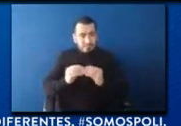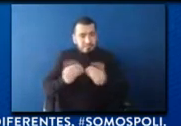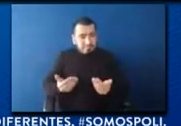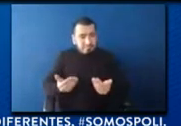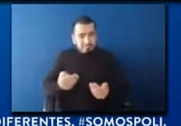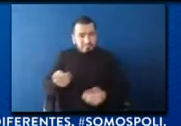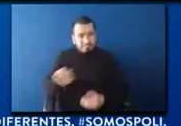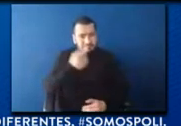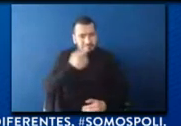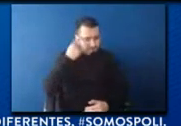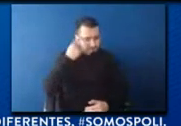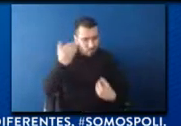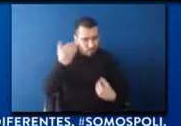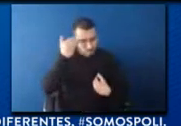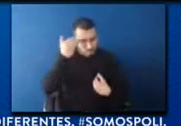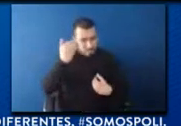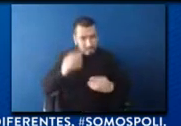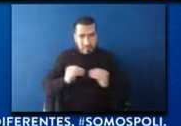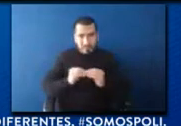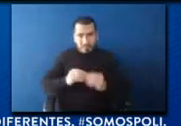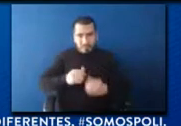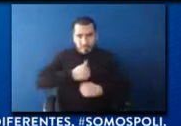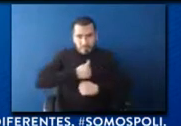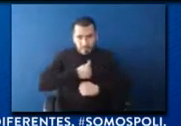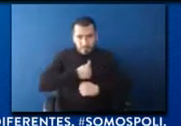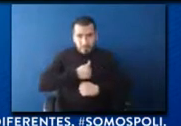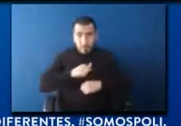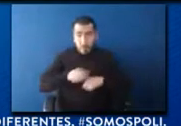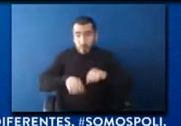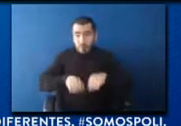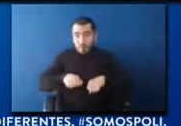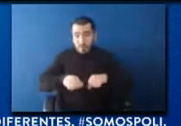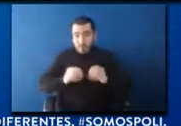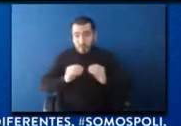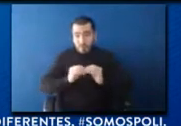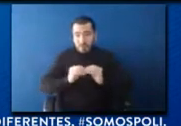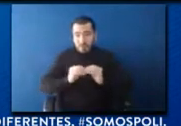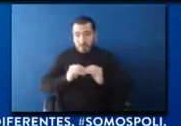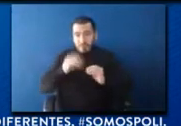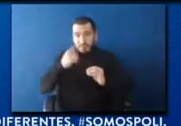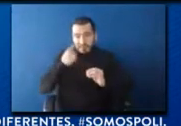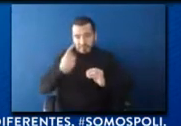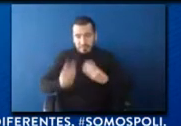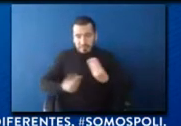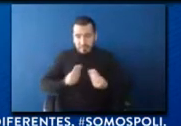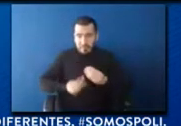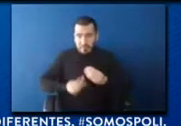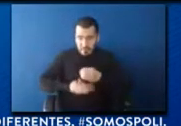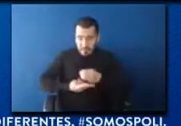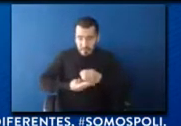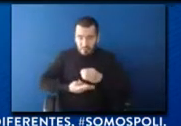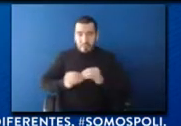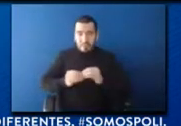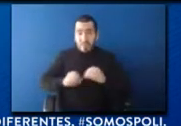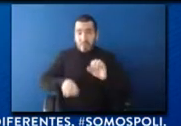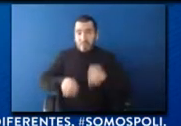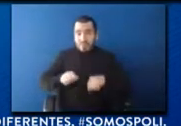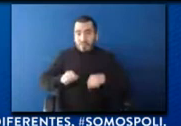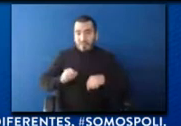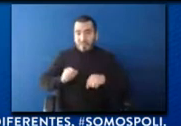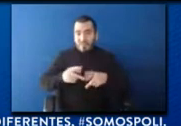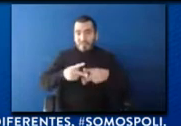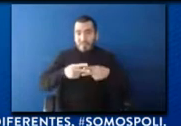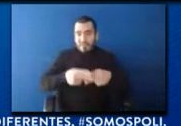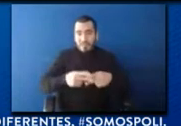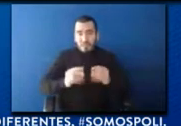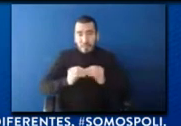somos nosotros de que cuando hablamos de la posibilidad de buscar una cuenta de ahorros, de cuando hablamos en la posibilidad de buscar un crédito, hoy los colombianos